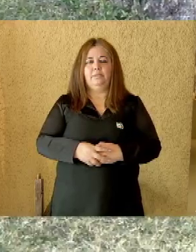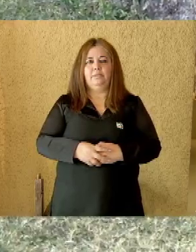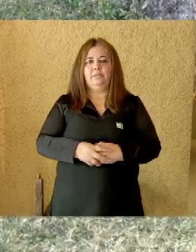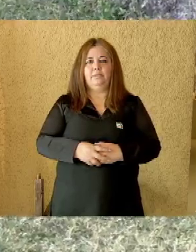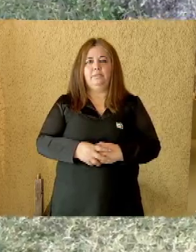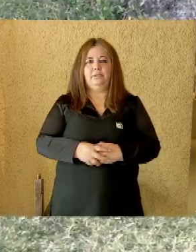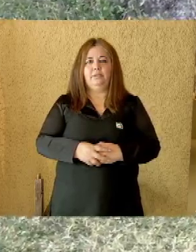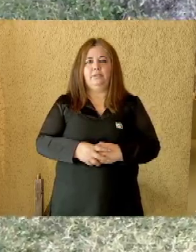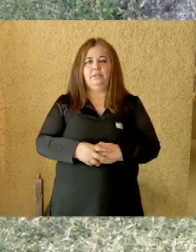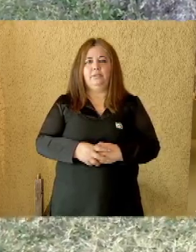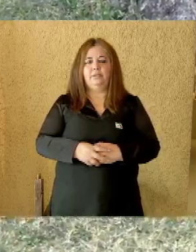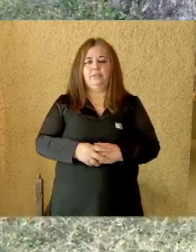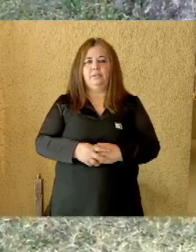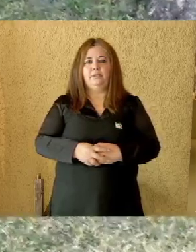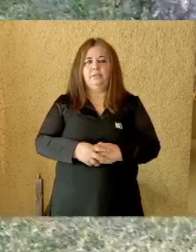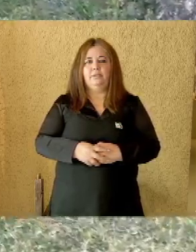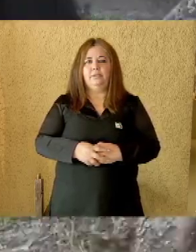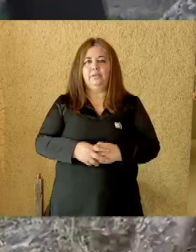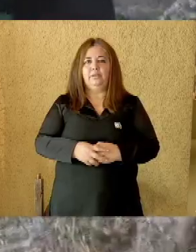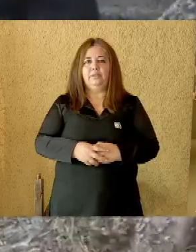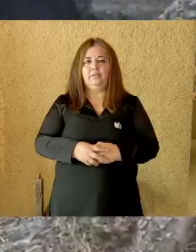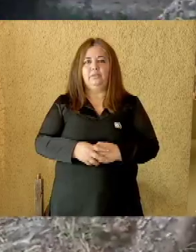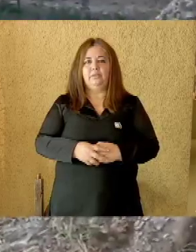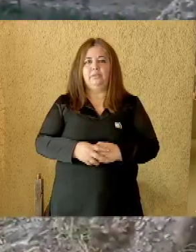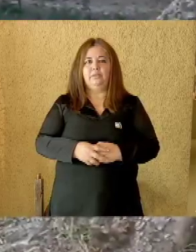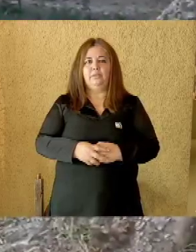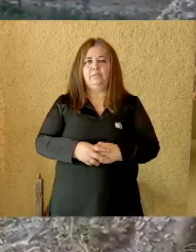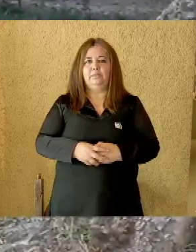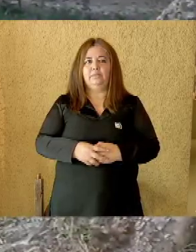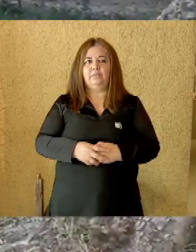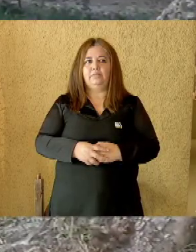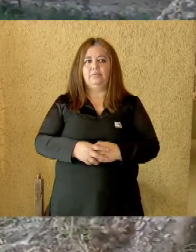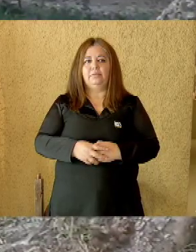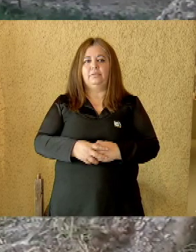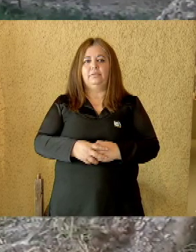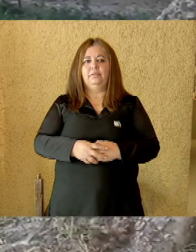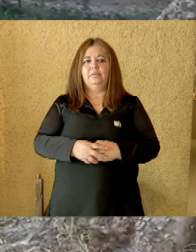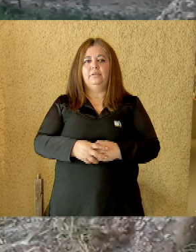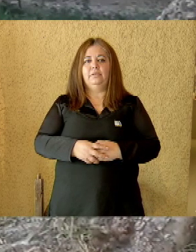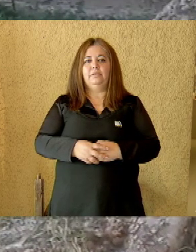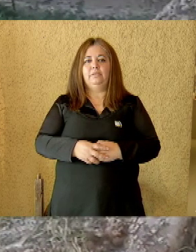a merescar, hay que hacer un vino